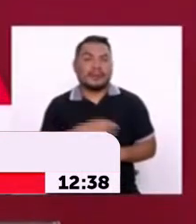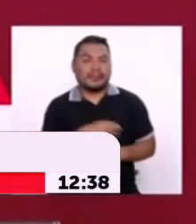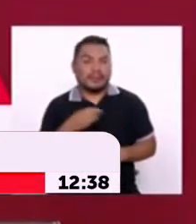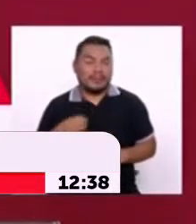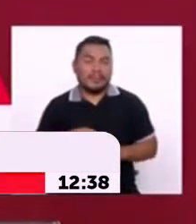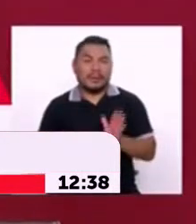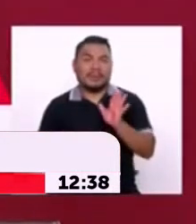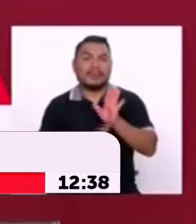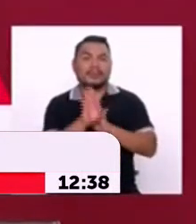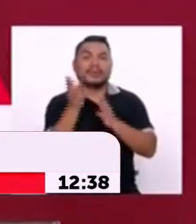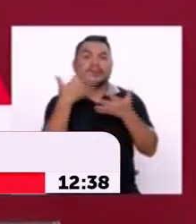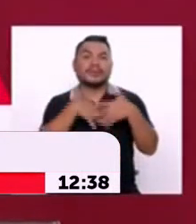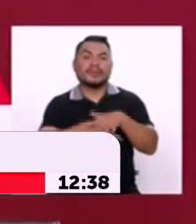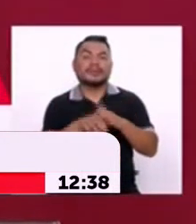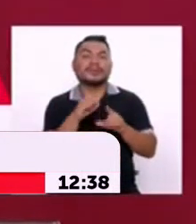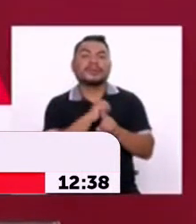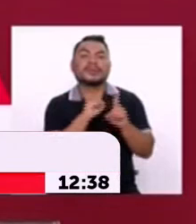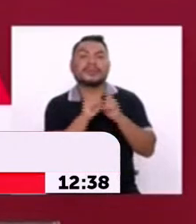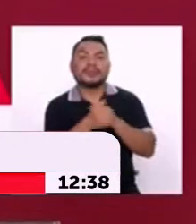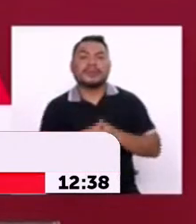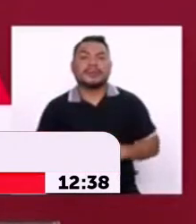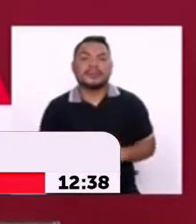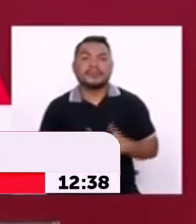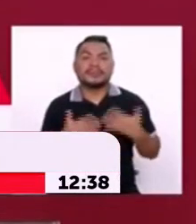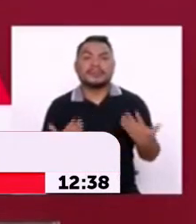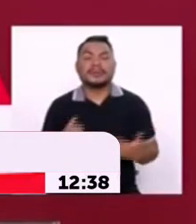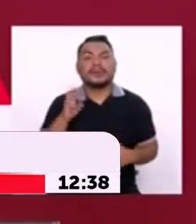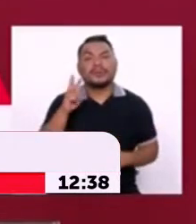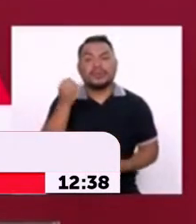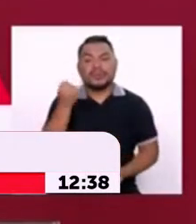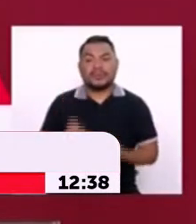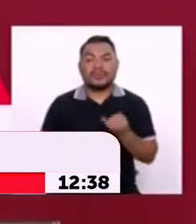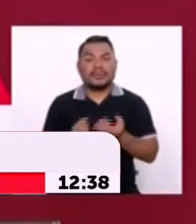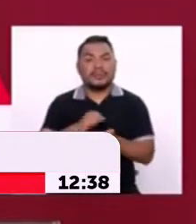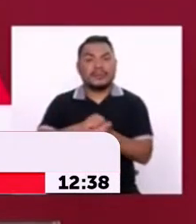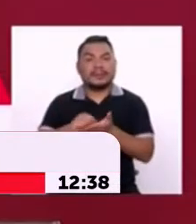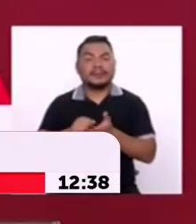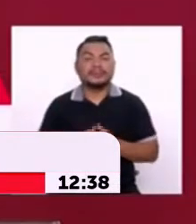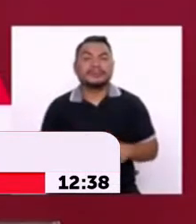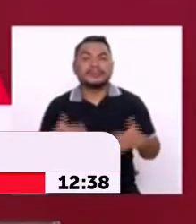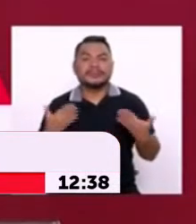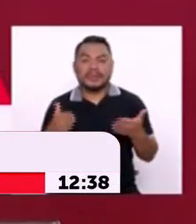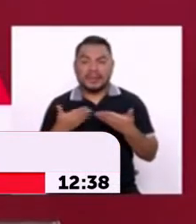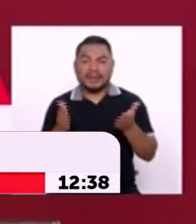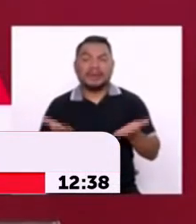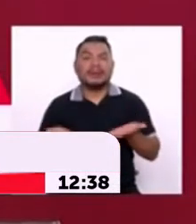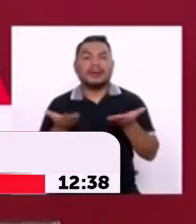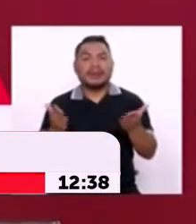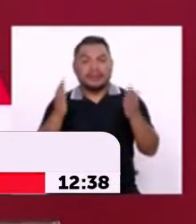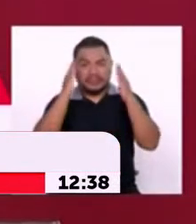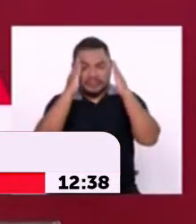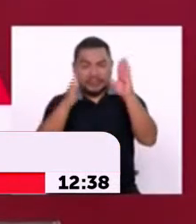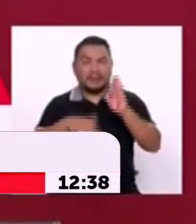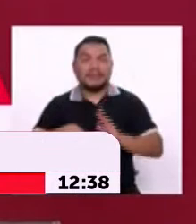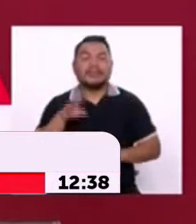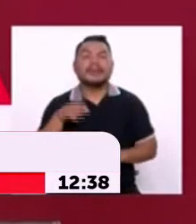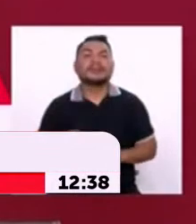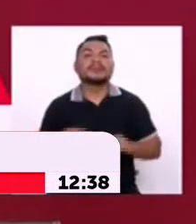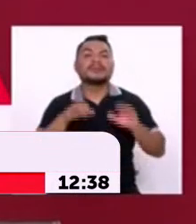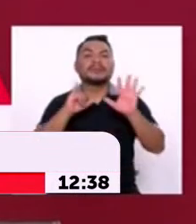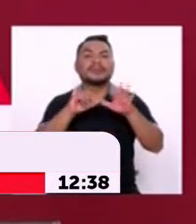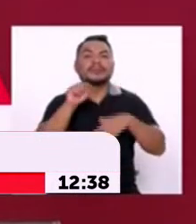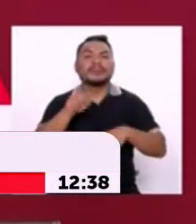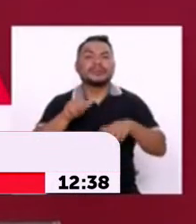el Ministerio de Desarrollo e Inclusión Social, en los dos últimos meses, se ha brindado atención a más